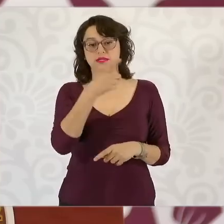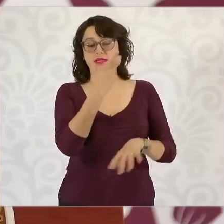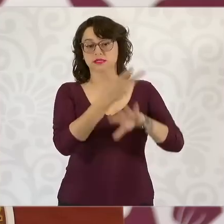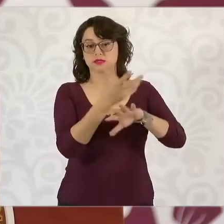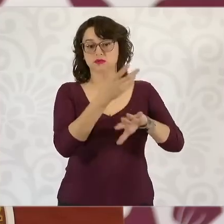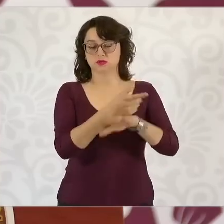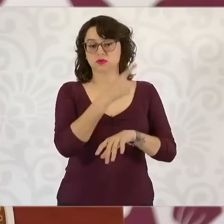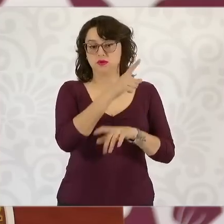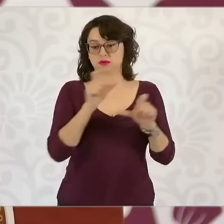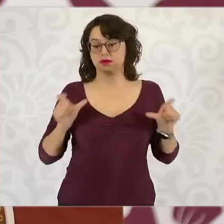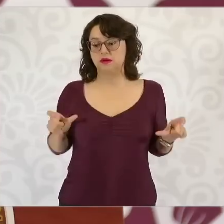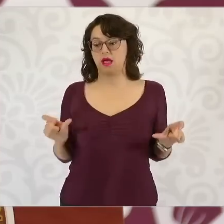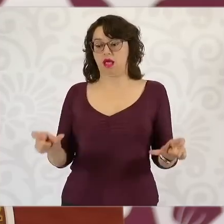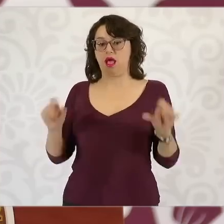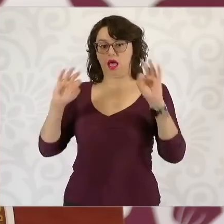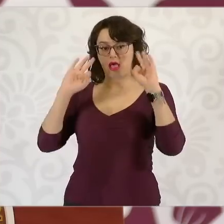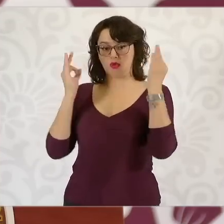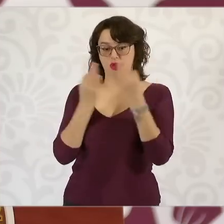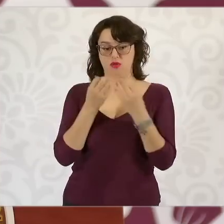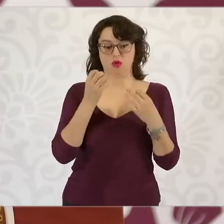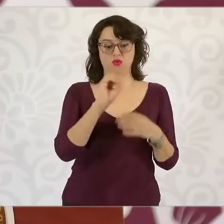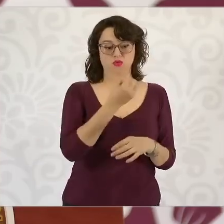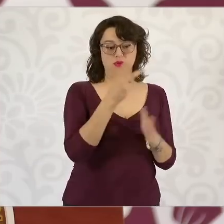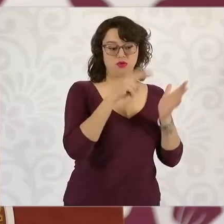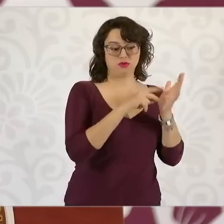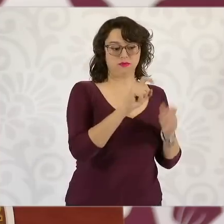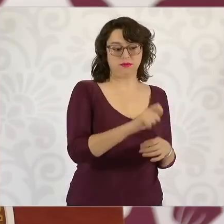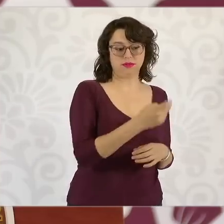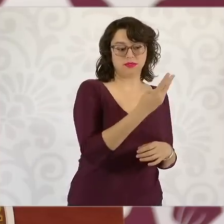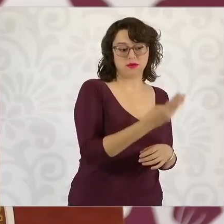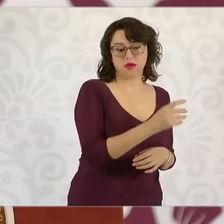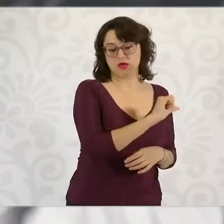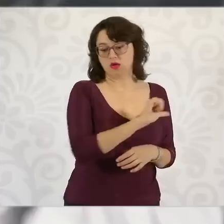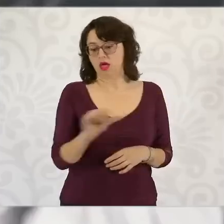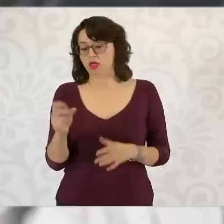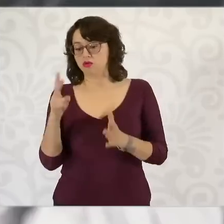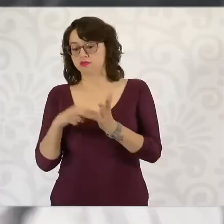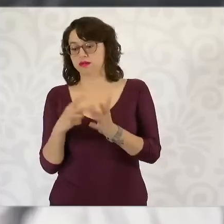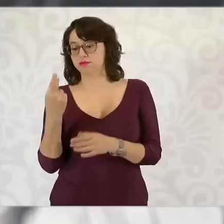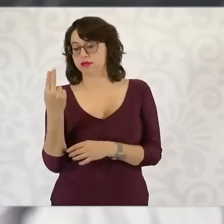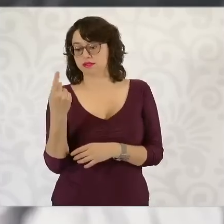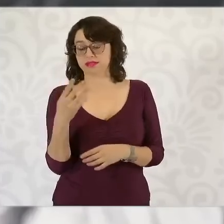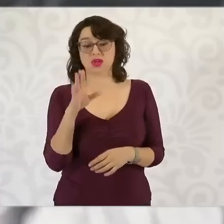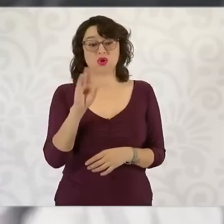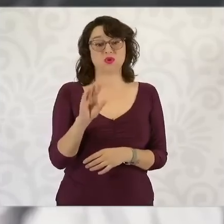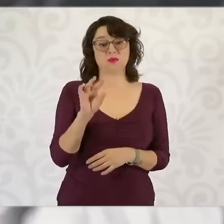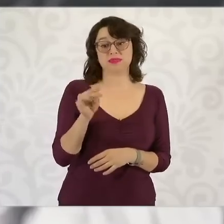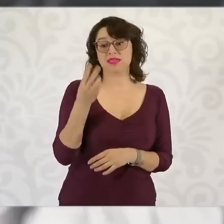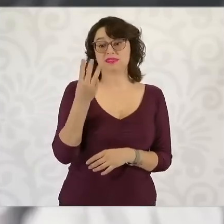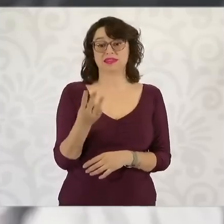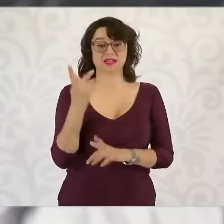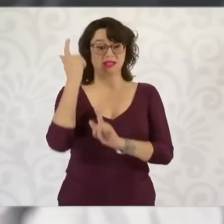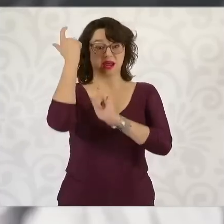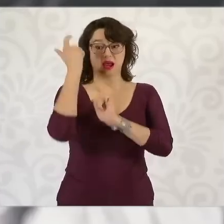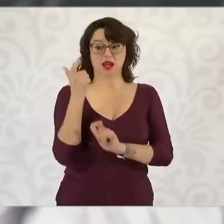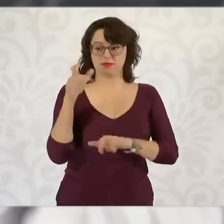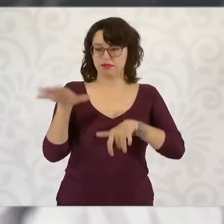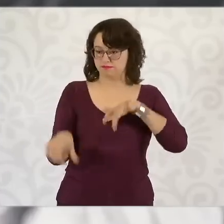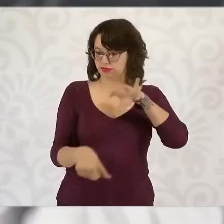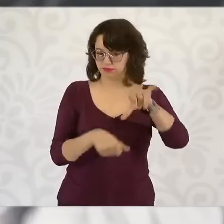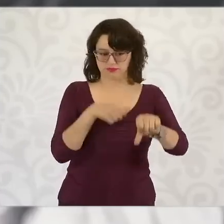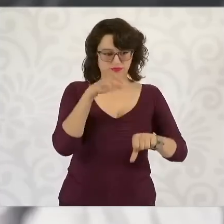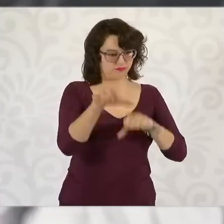Unidos, de octubre del 2024 a marzo del 2025 se aseguraron 93 armas de fuego en la frontera sur de dicho